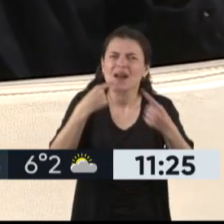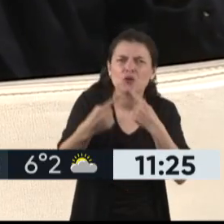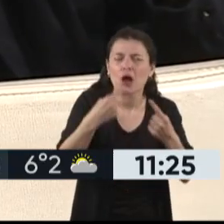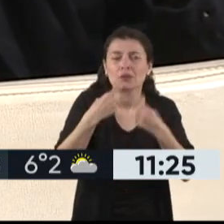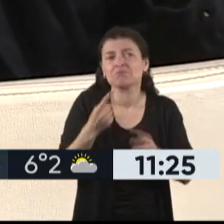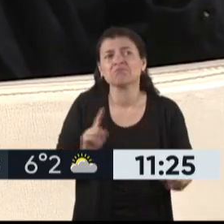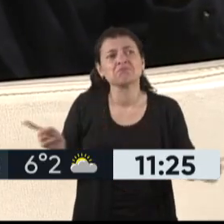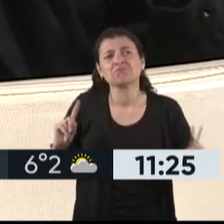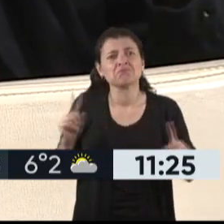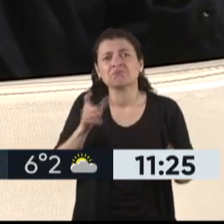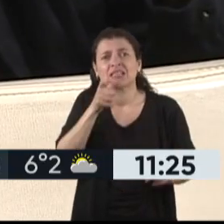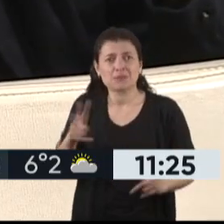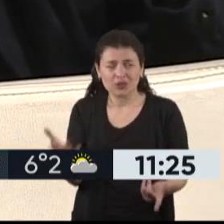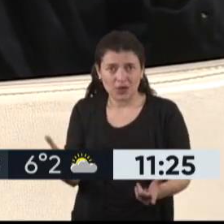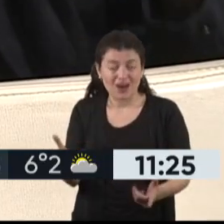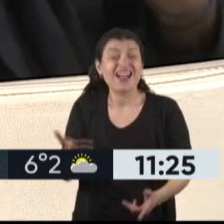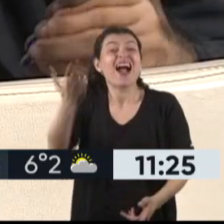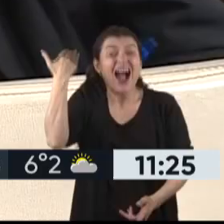propios funcionarios del gobierno, lo dice.